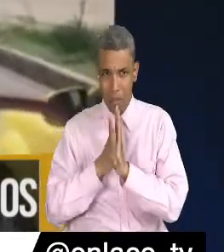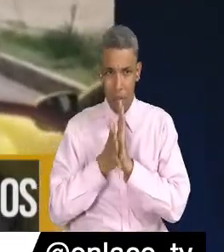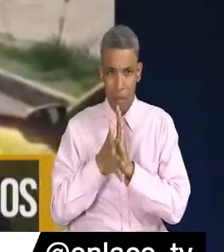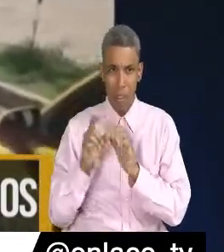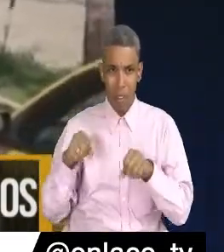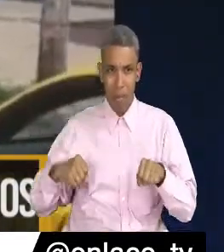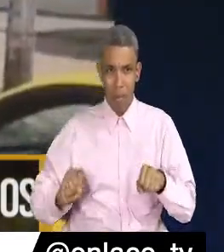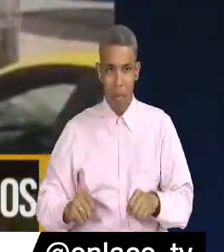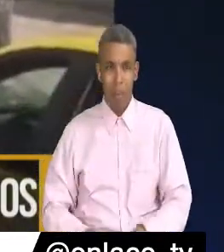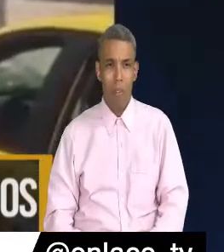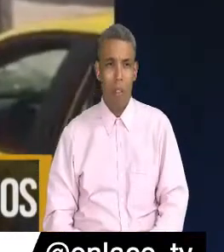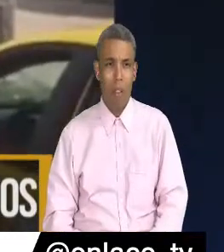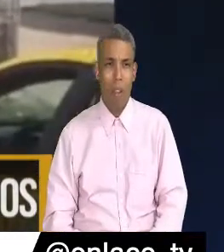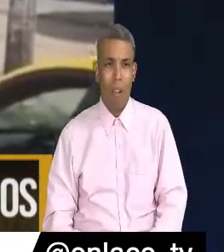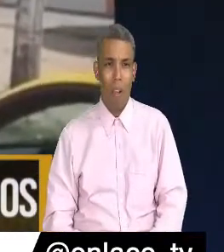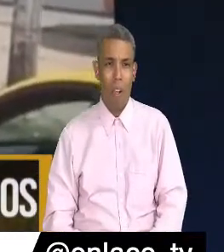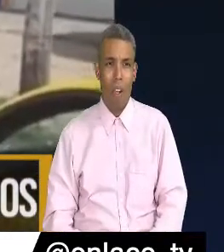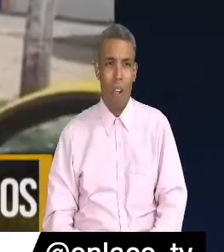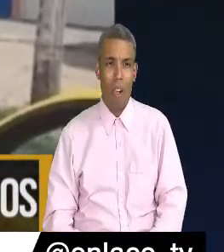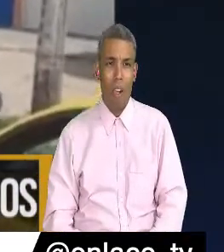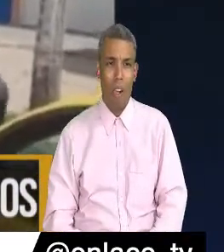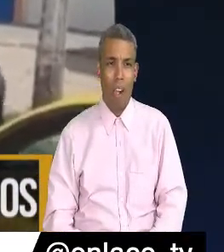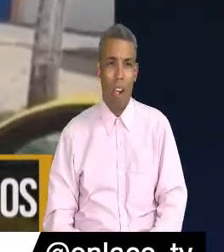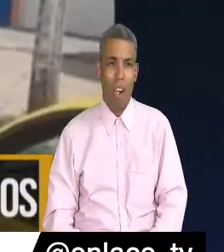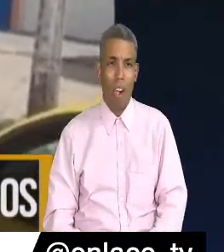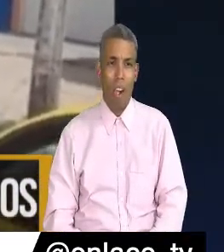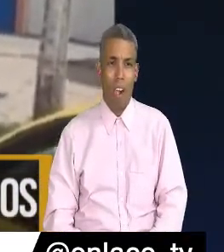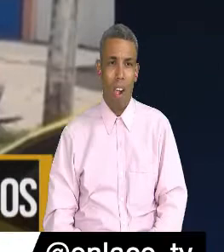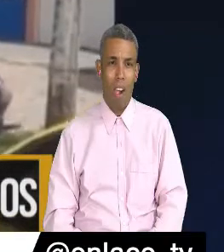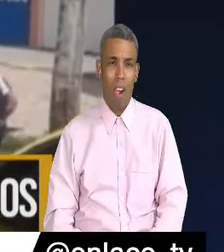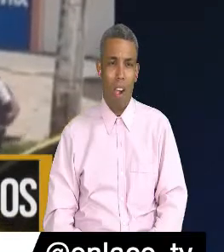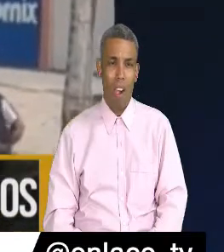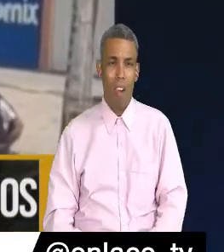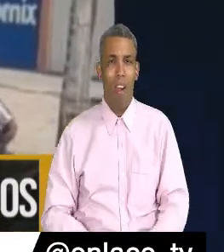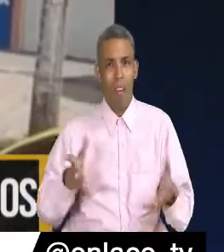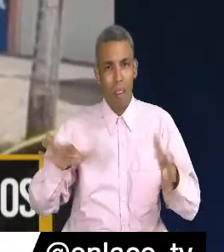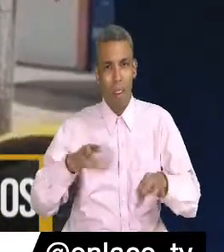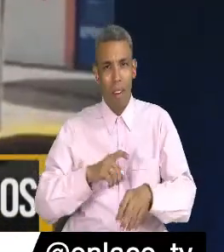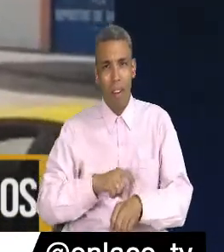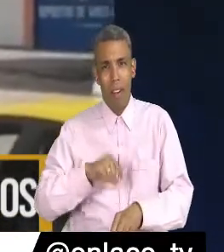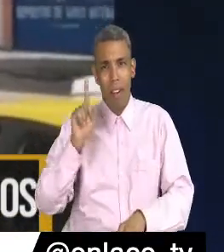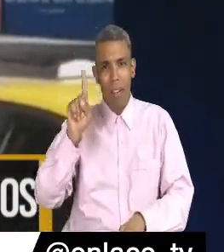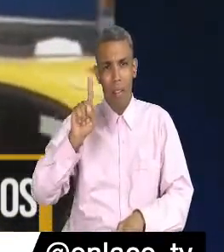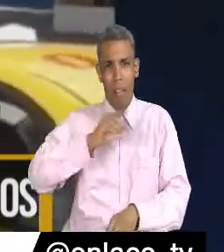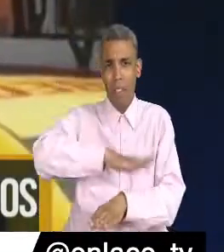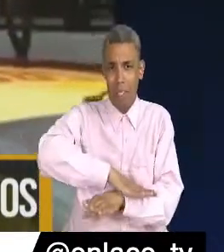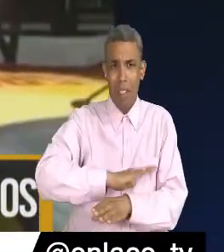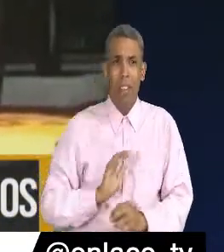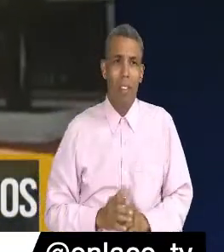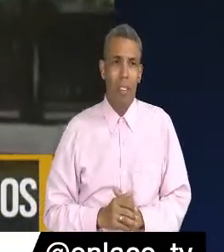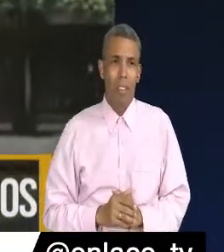casa, eran aproximadamente a la 1 de la tarde, pues él se encontraba en el árbol